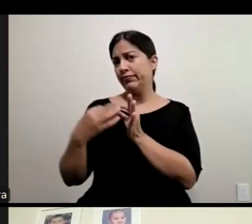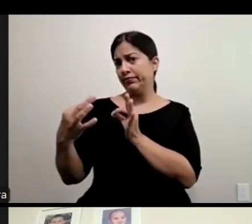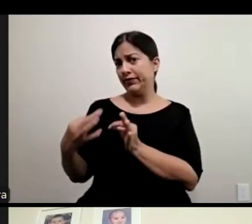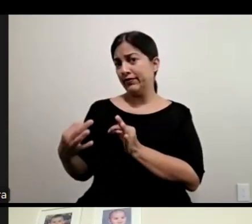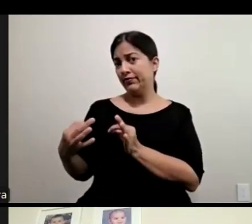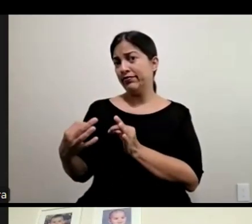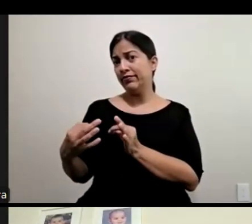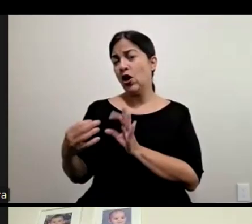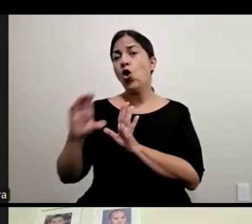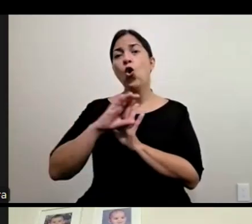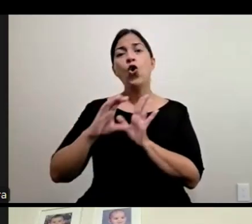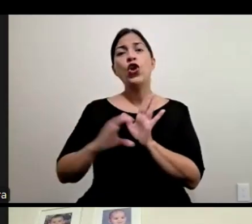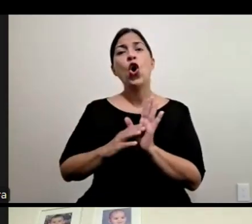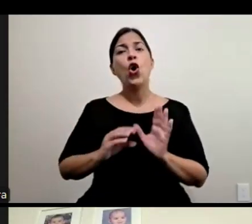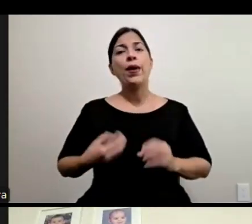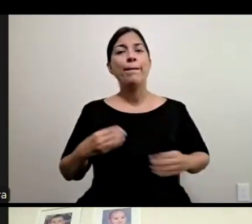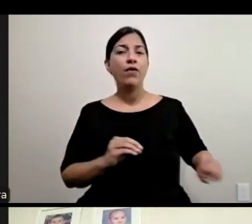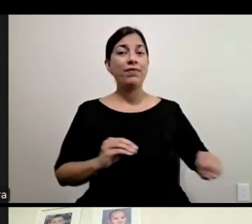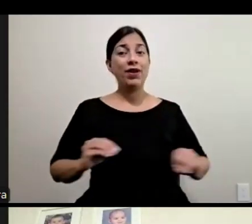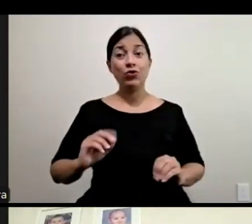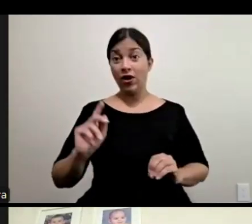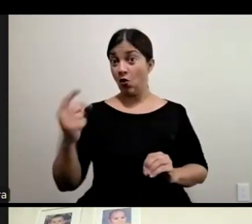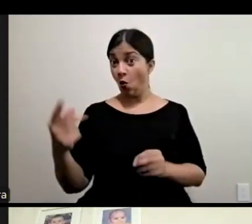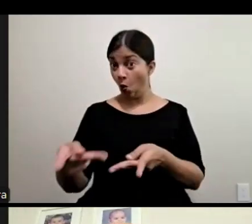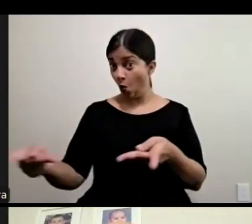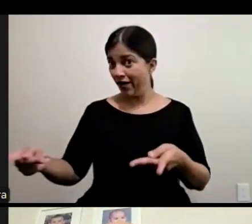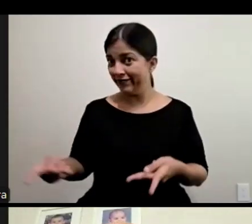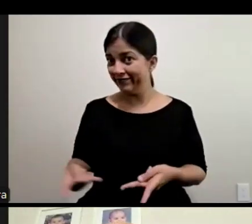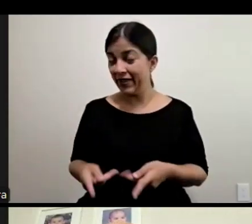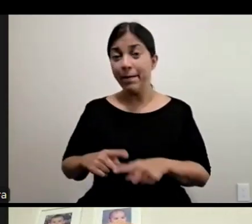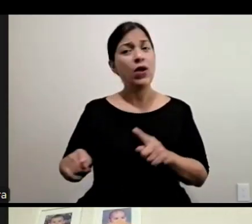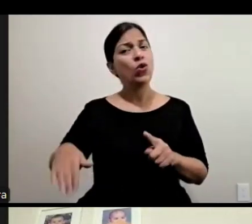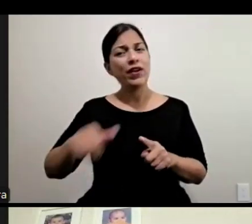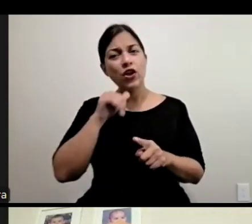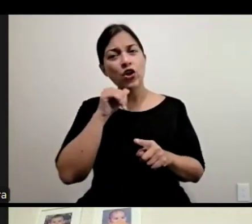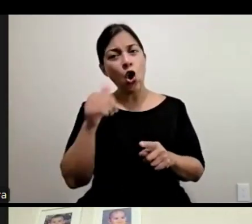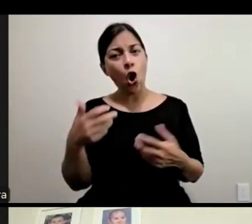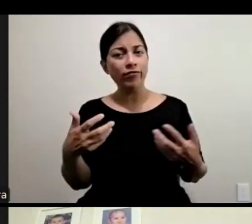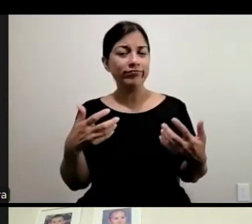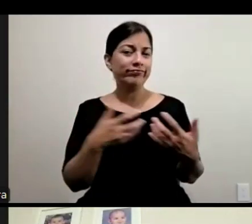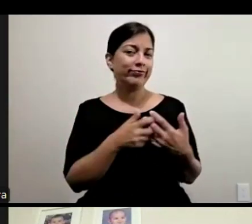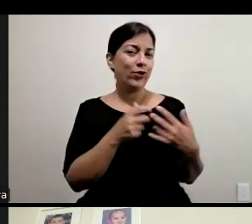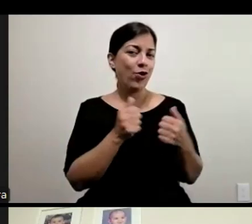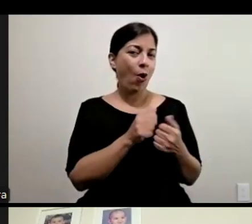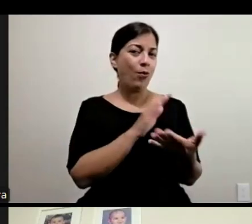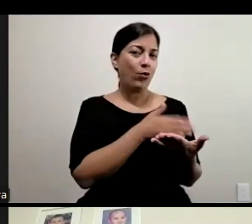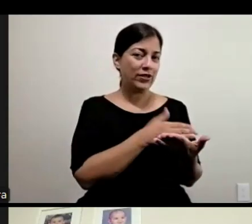movimientos en un espacio, pero todavía no se combinaba con la música. Eso vino